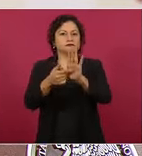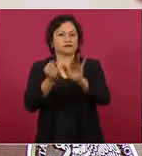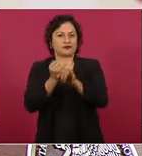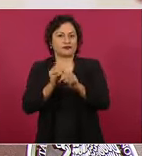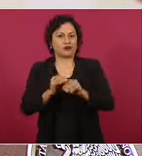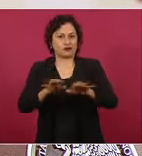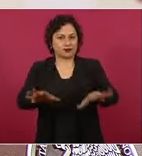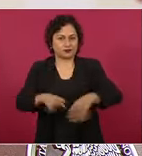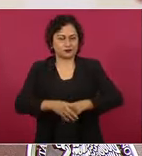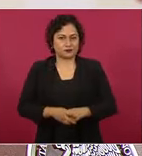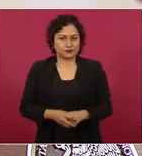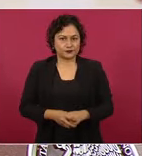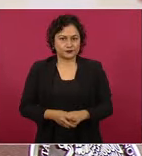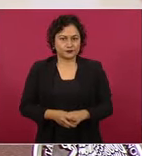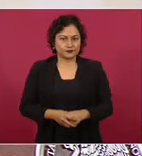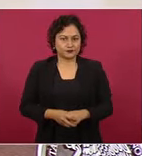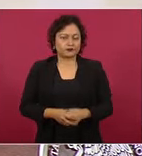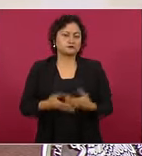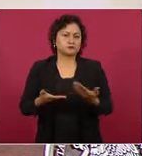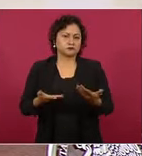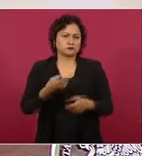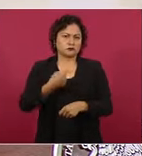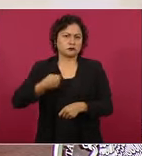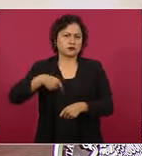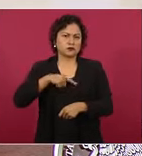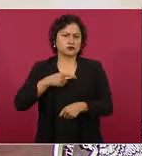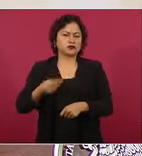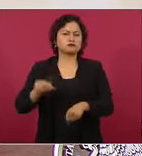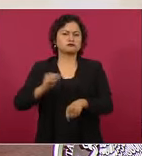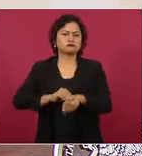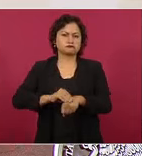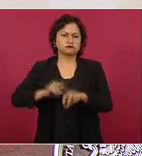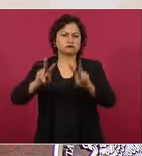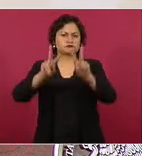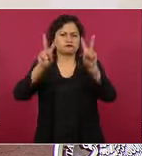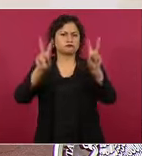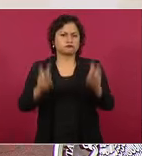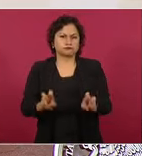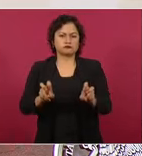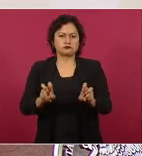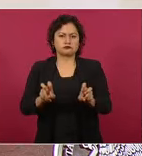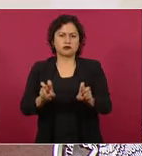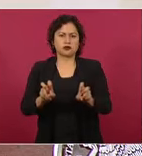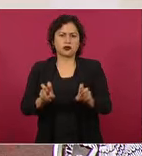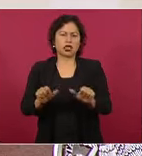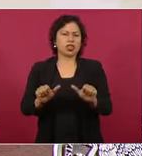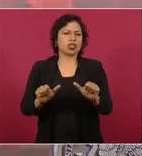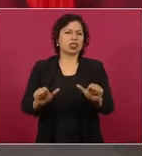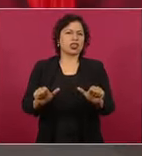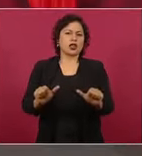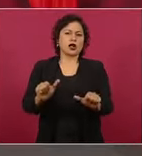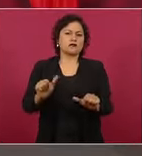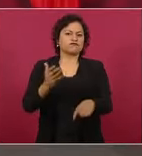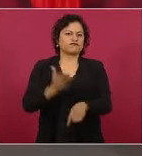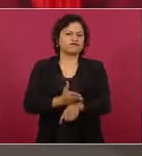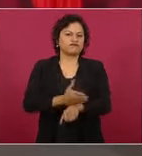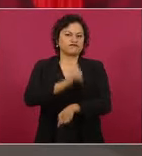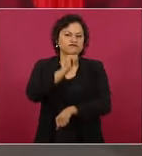sección que hemos denominado Cero Impunidad, los casos